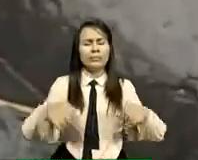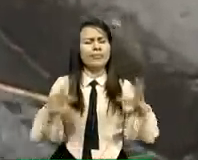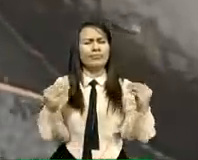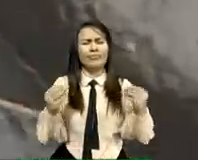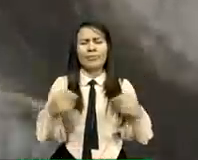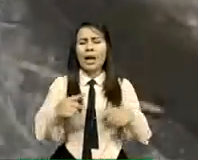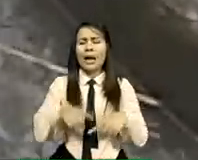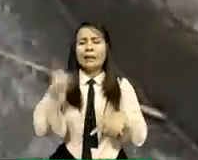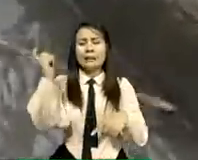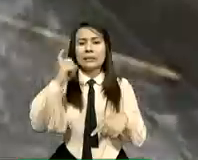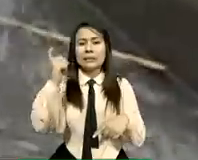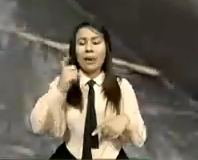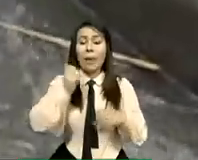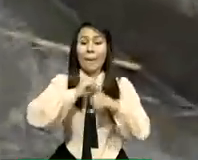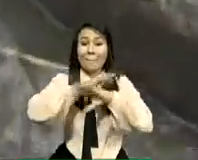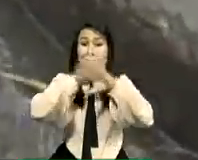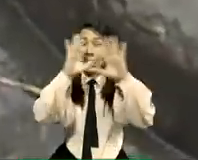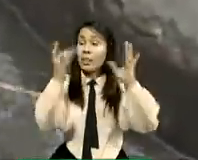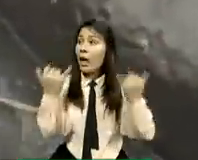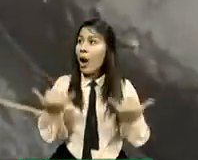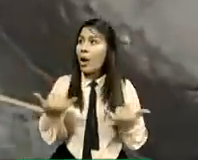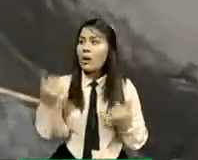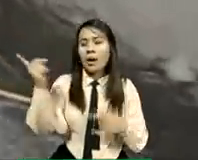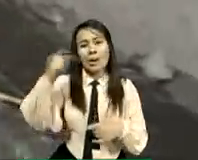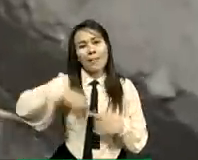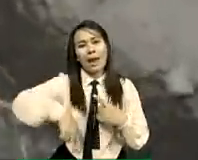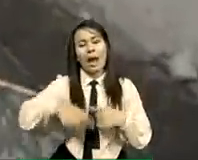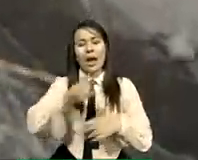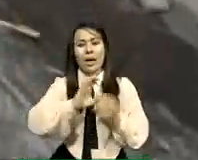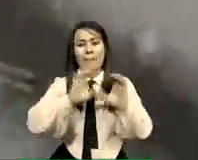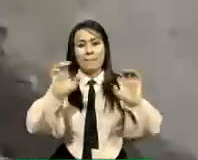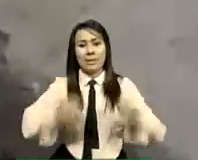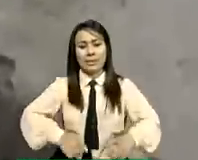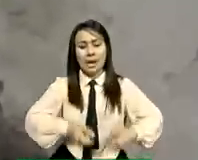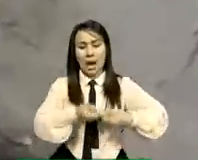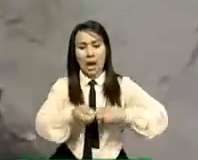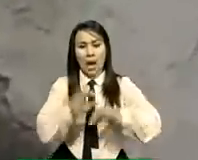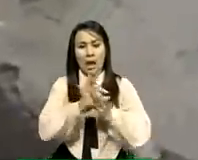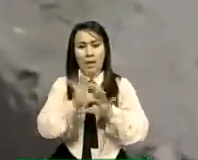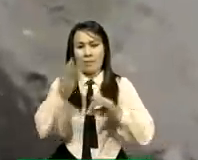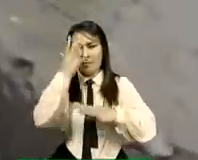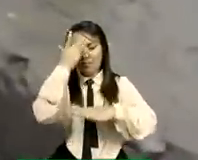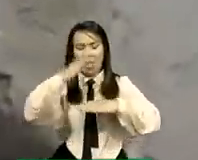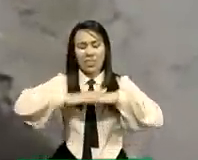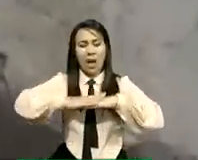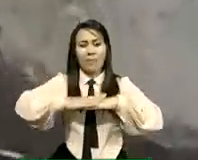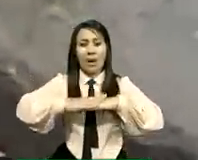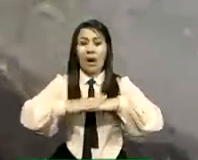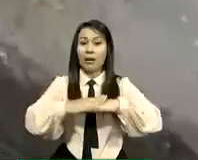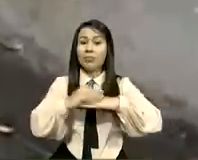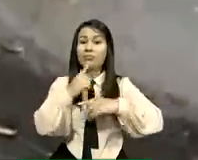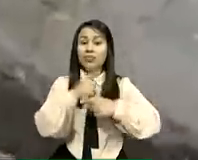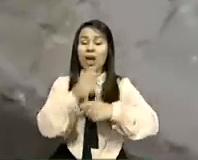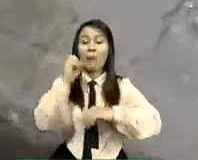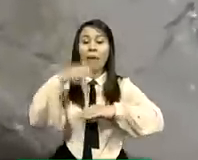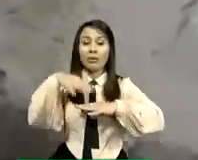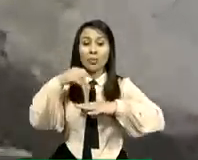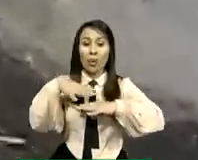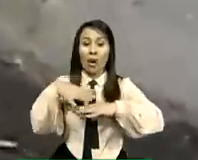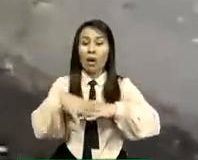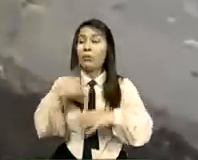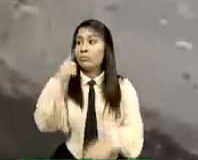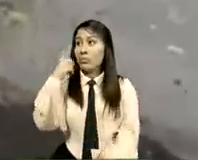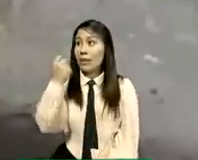hoy, evidentemente que la alcantarilla se termina por taponar. Y por acá, ya miren, ustedes